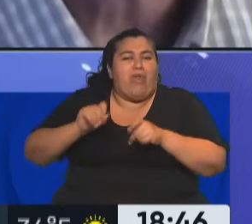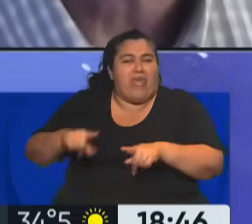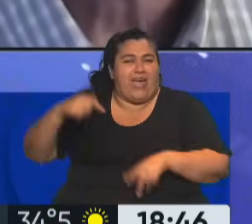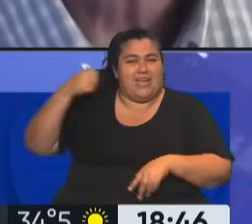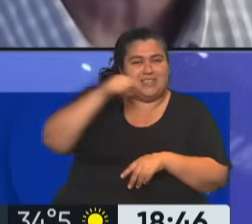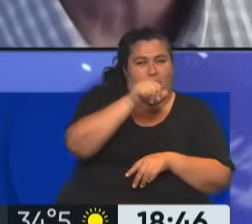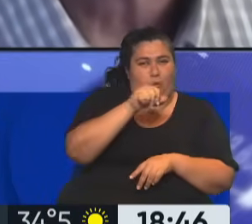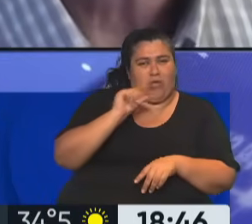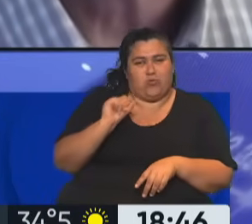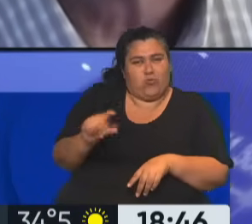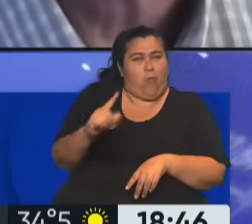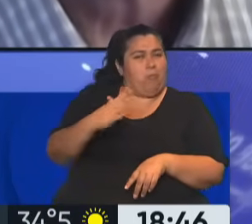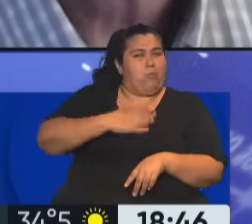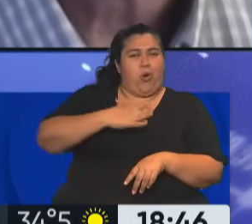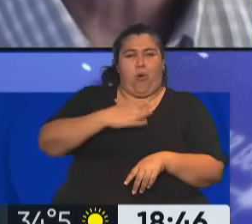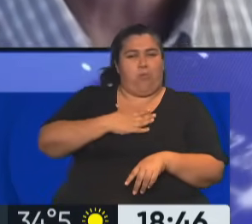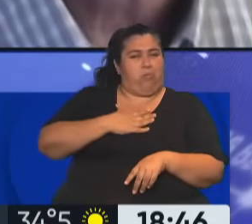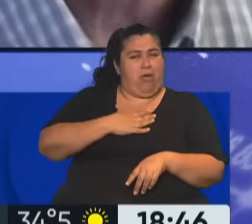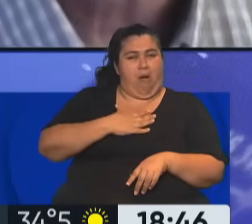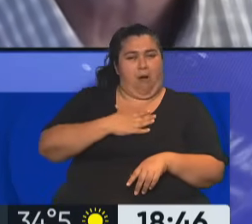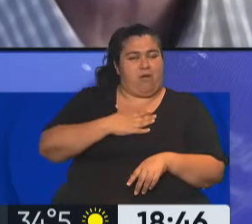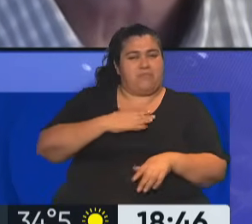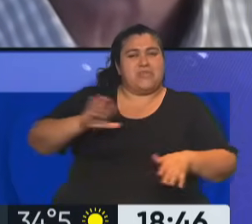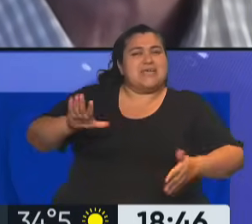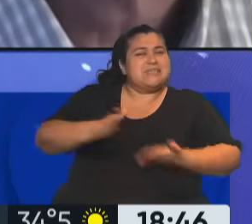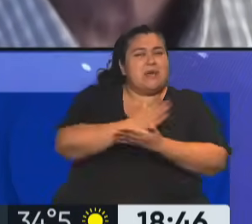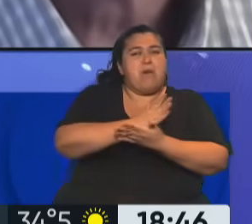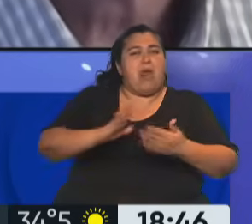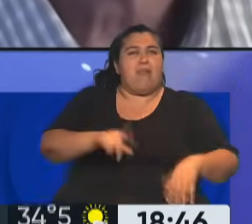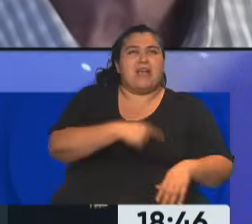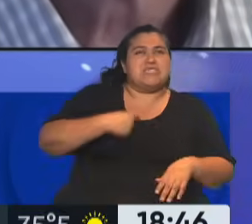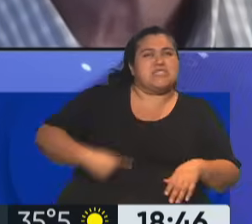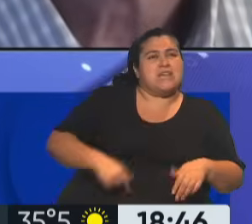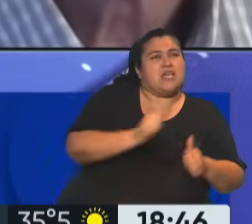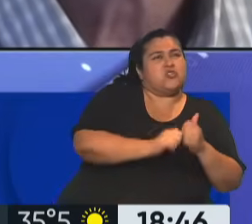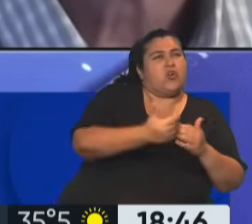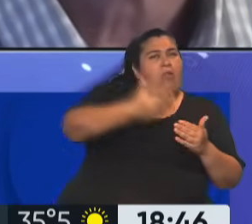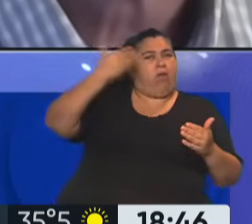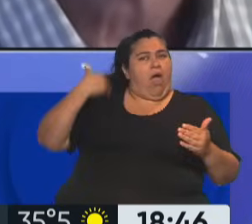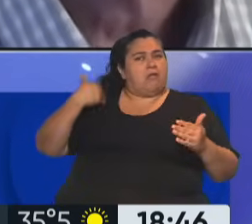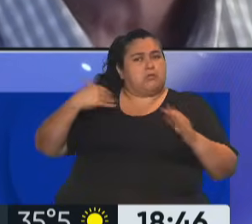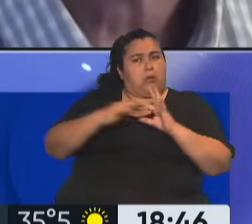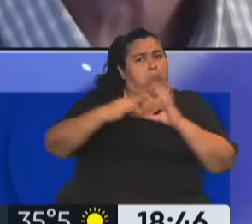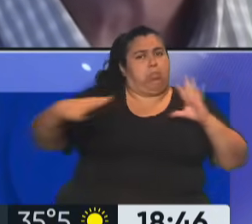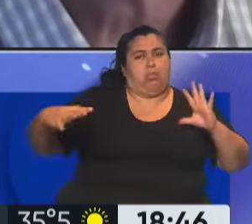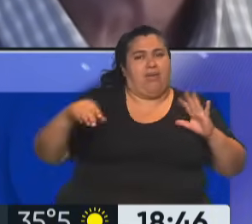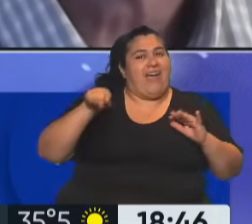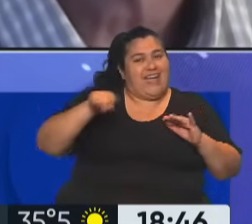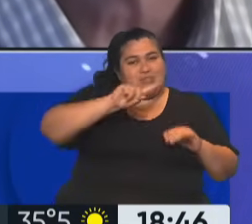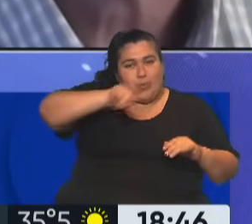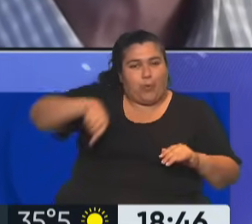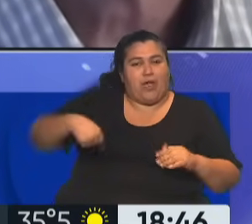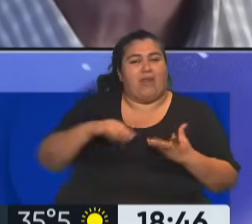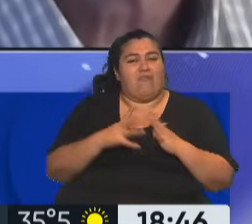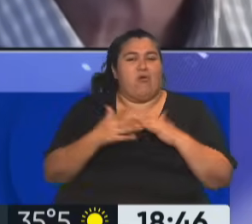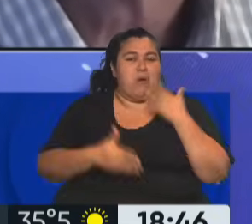de Taiwán, Correcto. desligada de la historia de China continental, ha sido también uno de los rasgos característicos Claro. que se ha llevado a cabo como